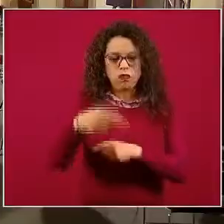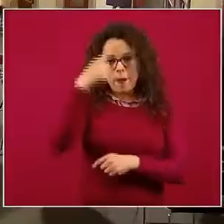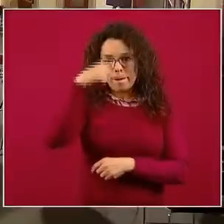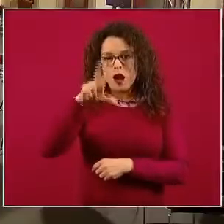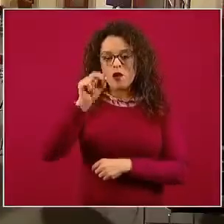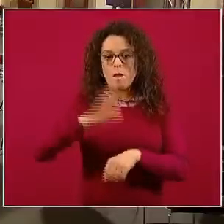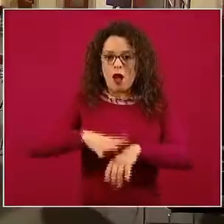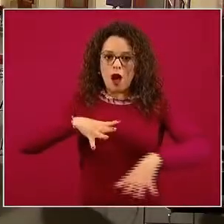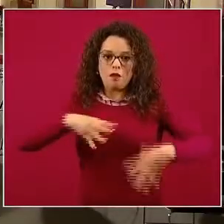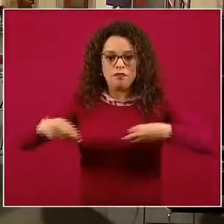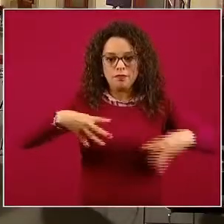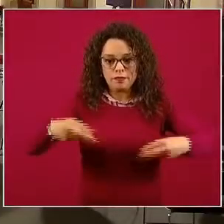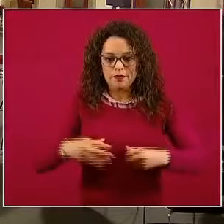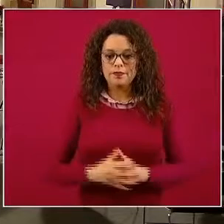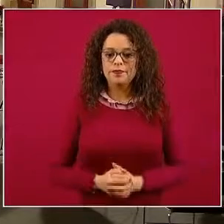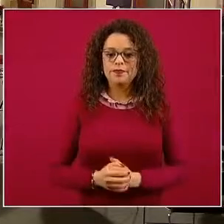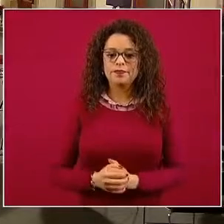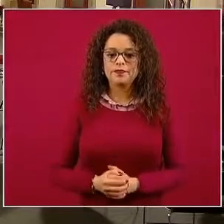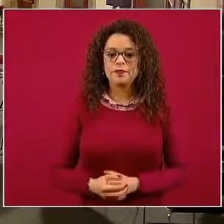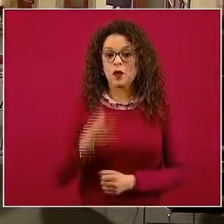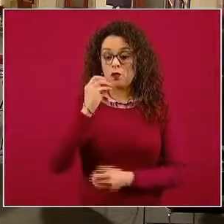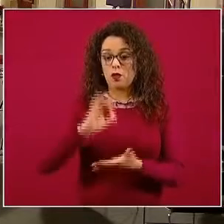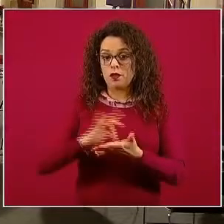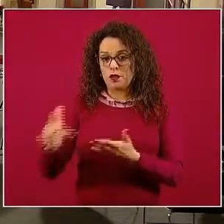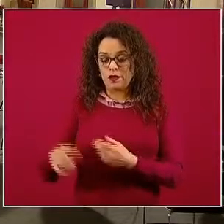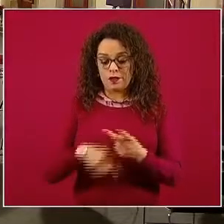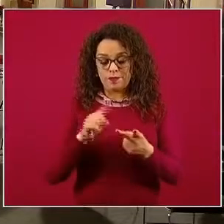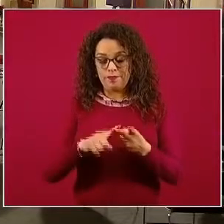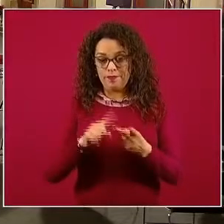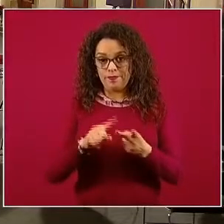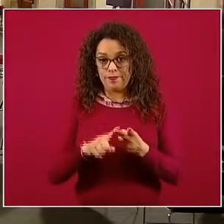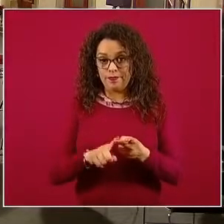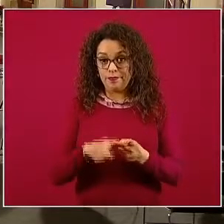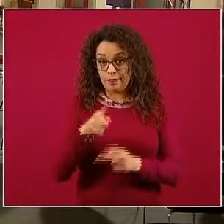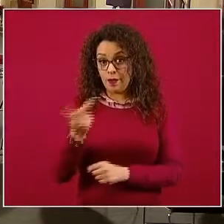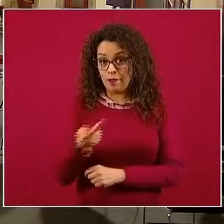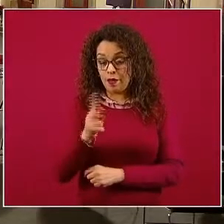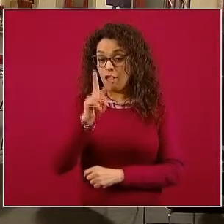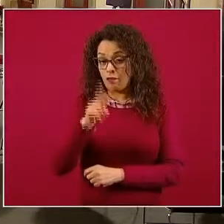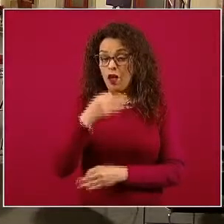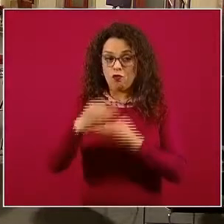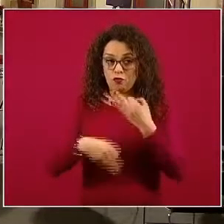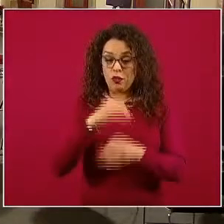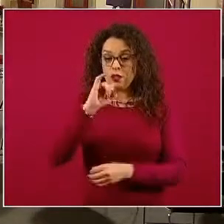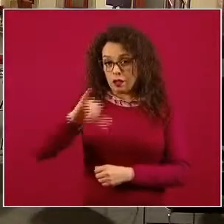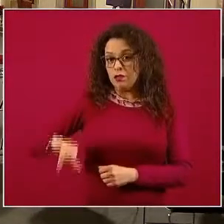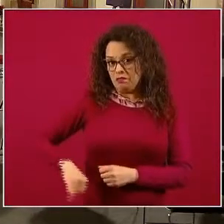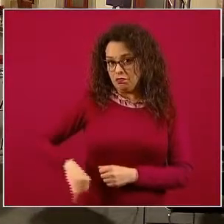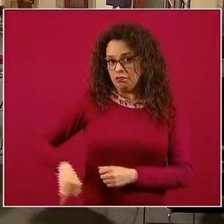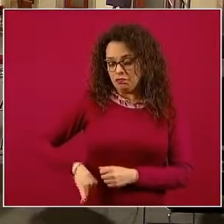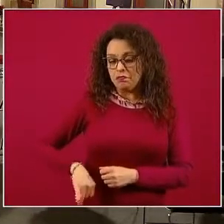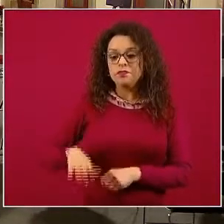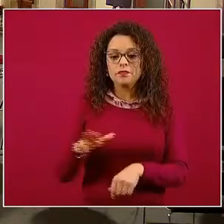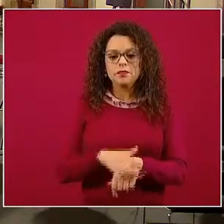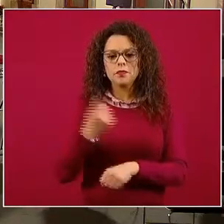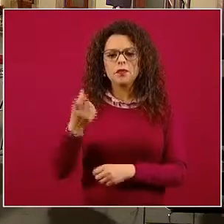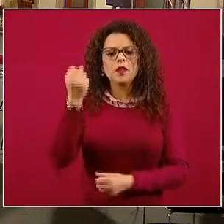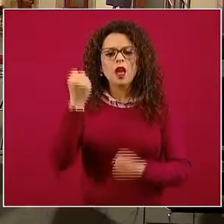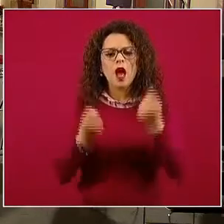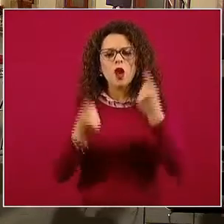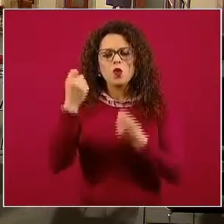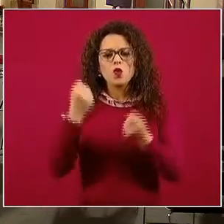Muchas gracias. Sobre lo segundo, es una pregunta también creo que de interés general. ¿Por qué algunas